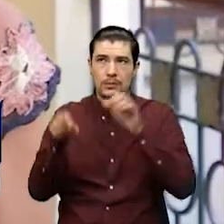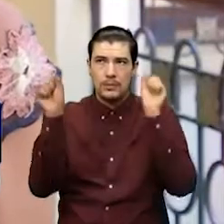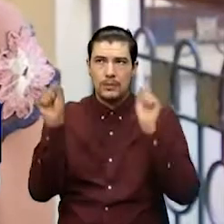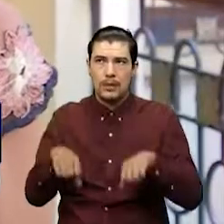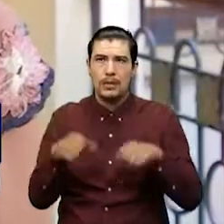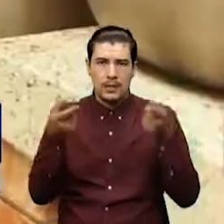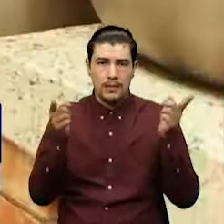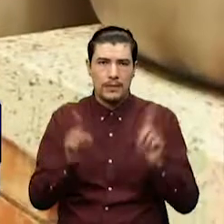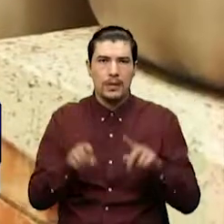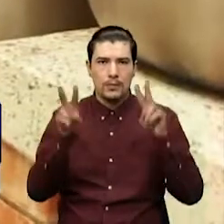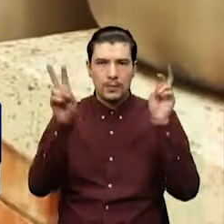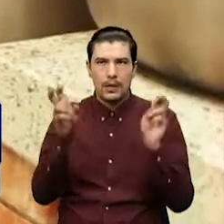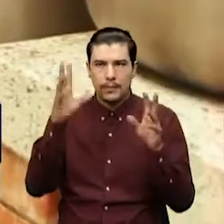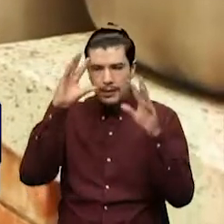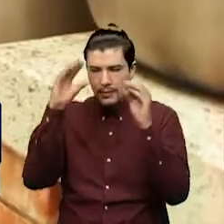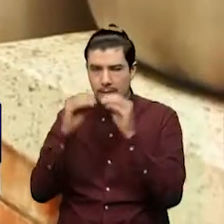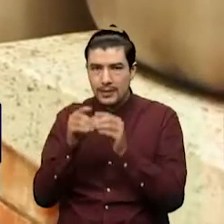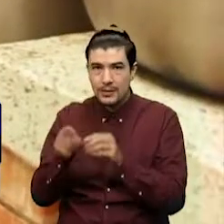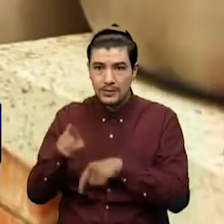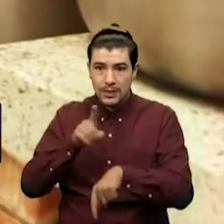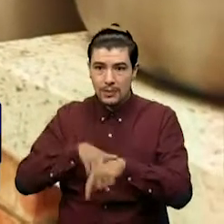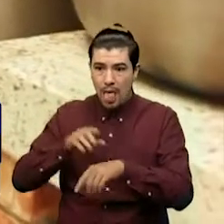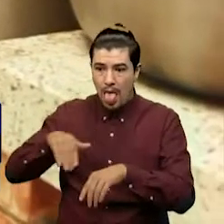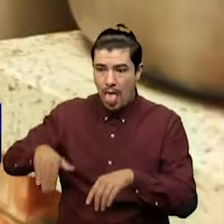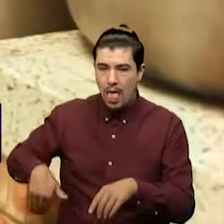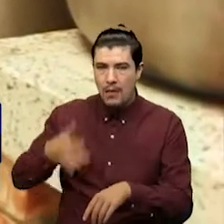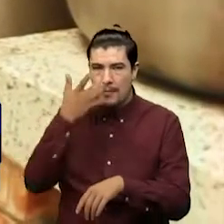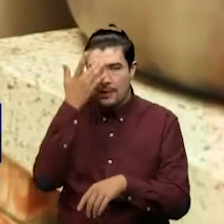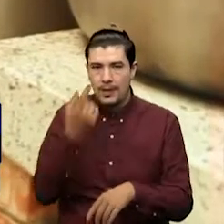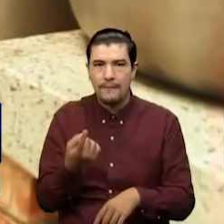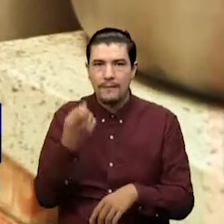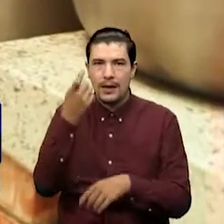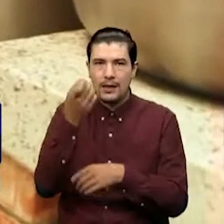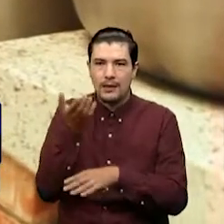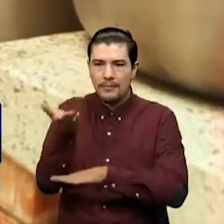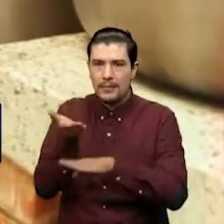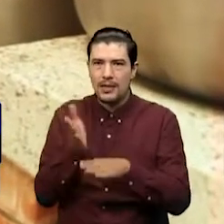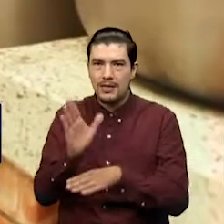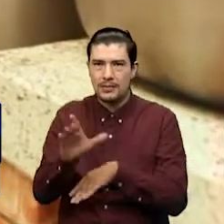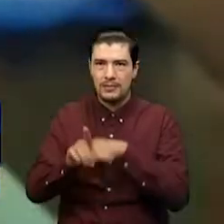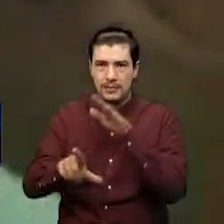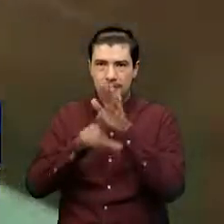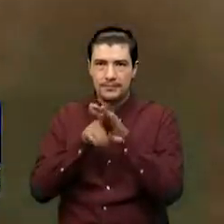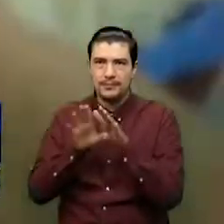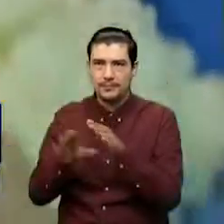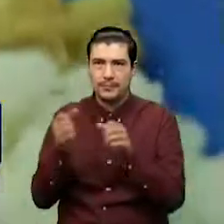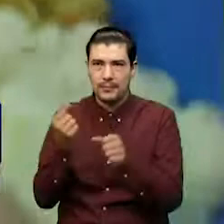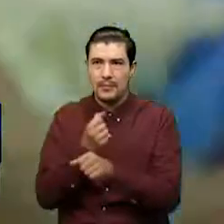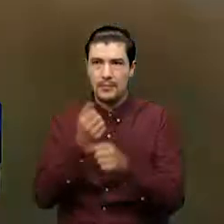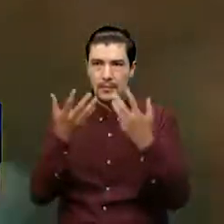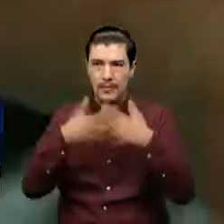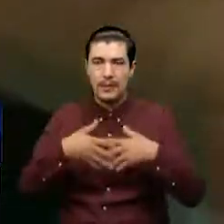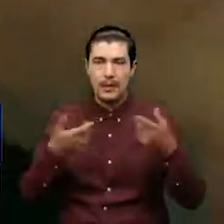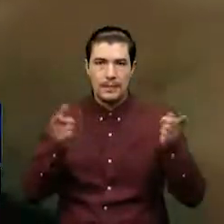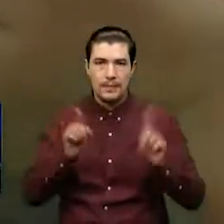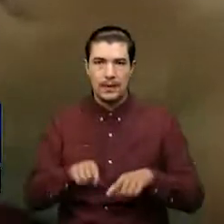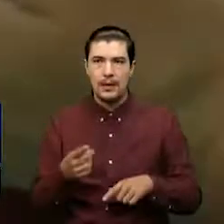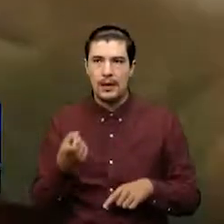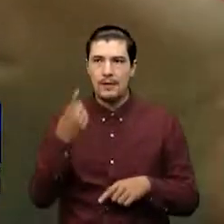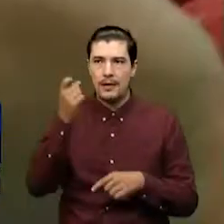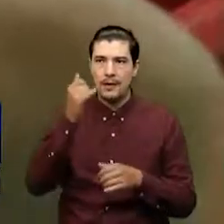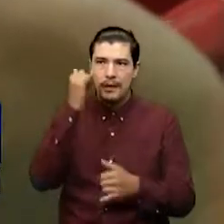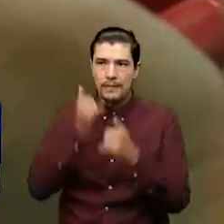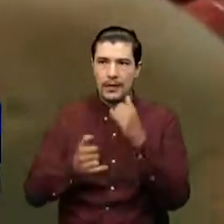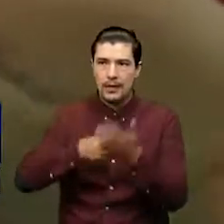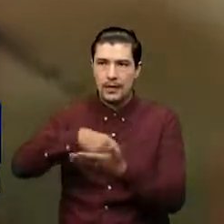de conciliación la demora en el pago obedece a la falta de requisitos de ley por parte del operador y la falta de liquidación del contrato por